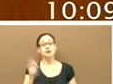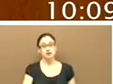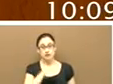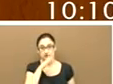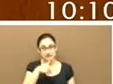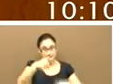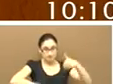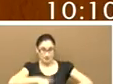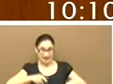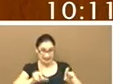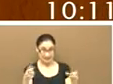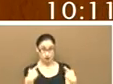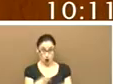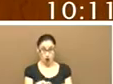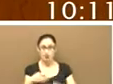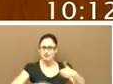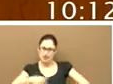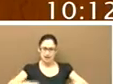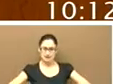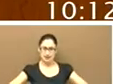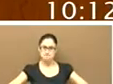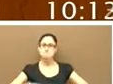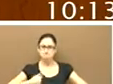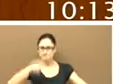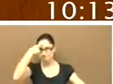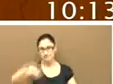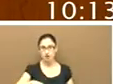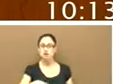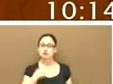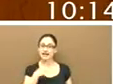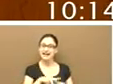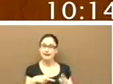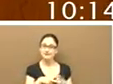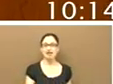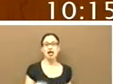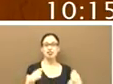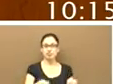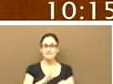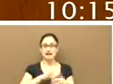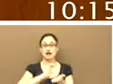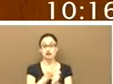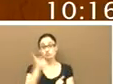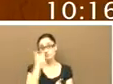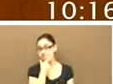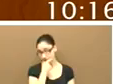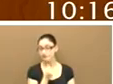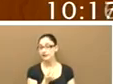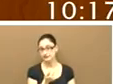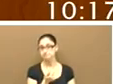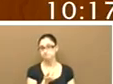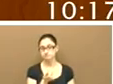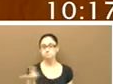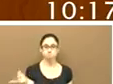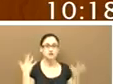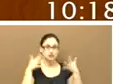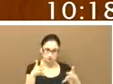demandas del sector que seamos capaces de acercar las herramientas que faciliten el acceso al crédito que serán de